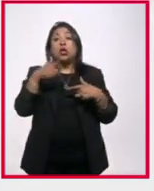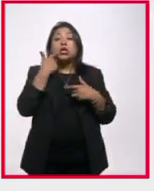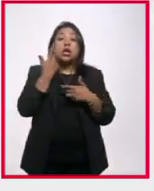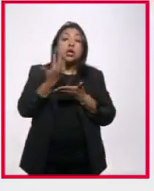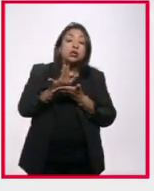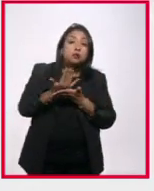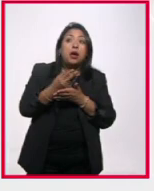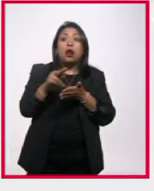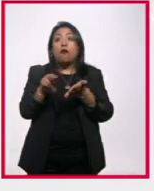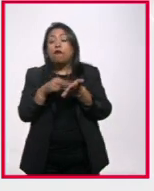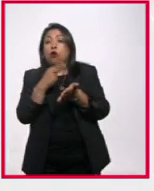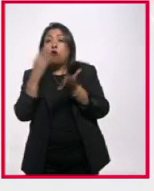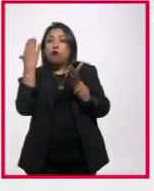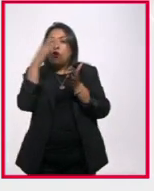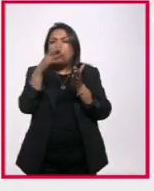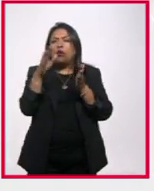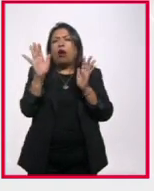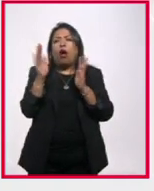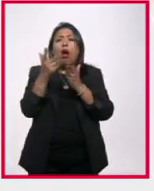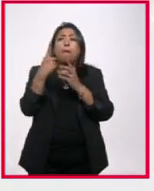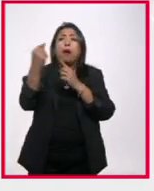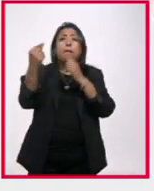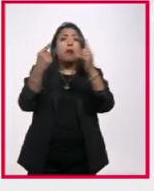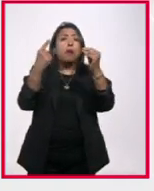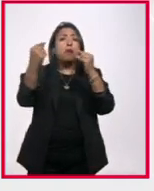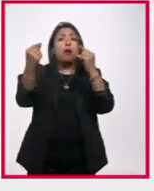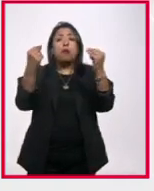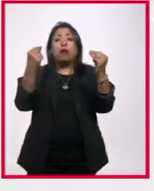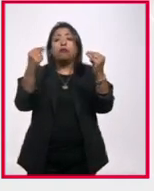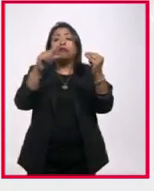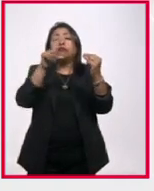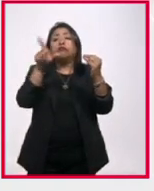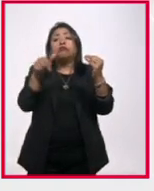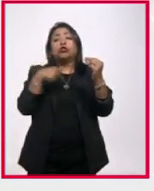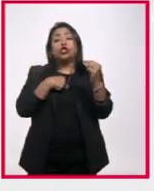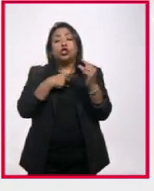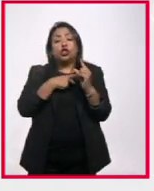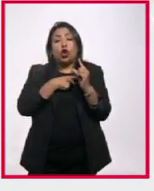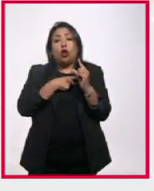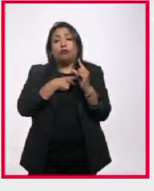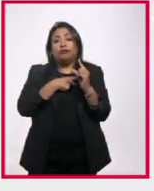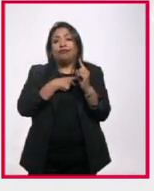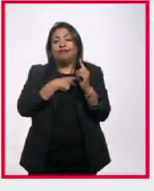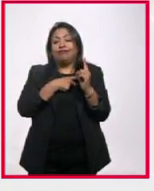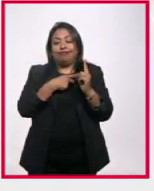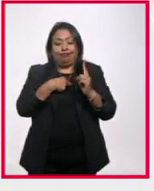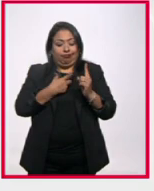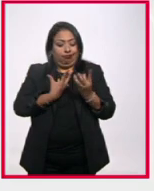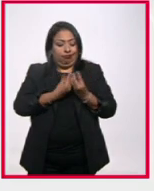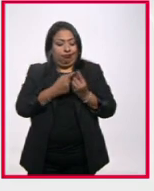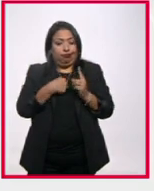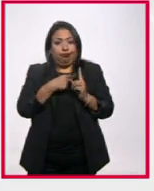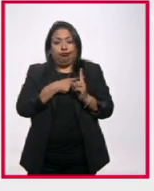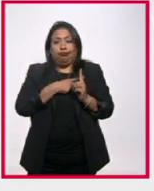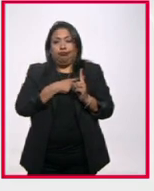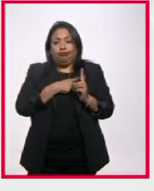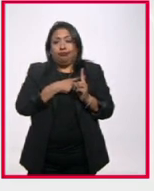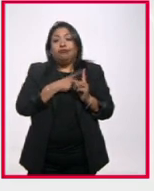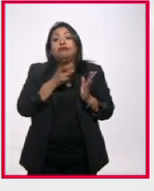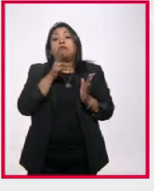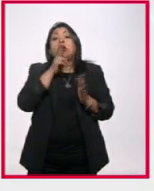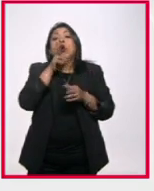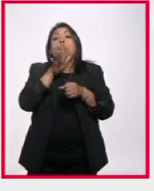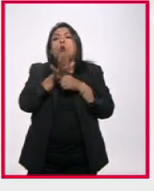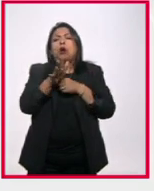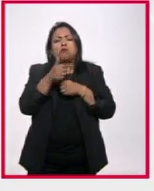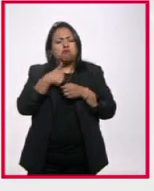autógrafo, las fotos y lo que quieras, y pues sí, después te quedas contigo. Entonces yo creo que lo mejor que puede uno